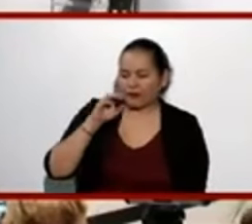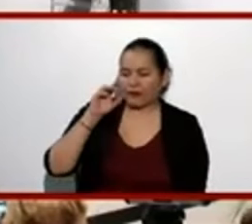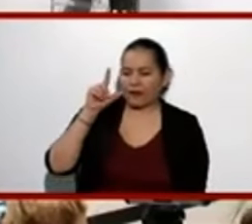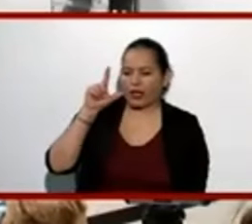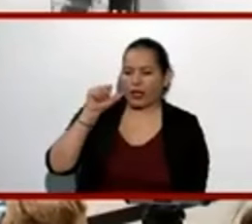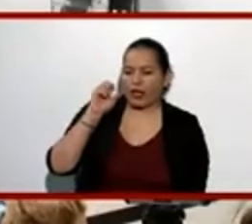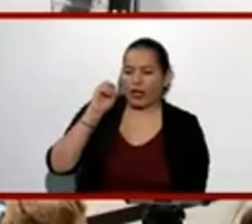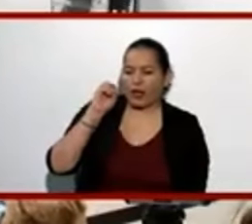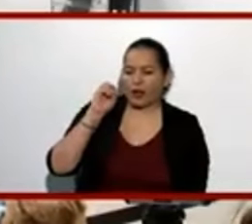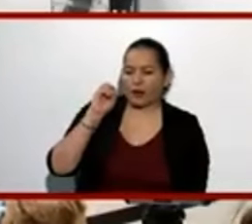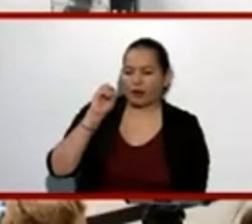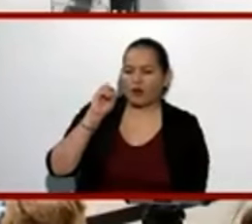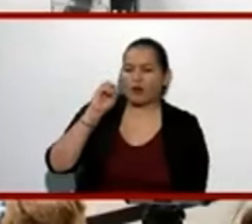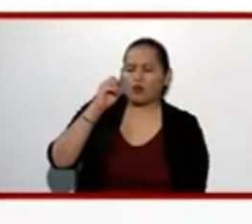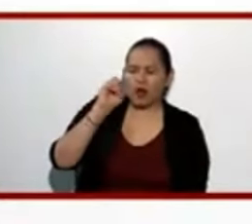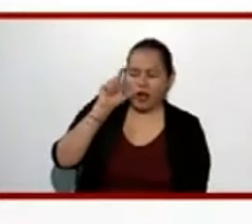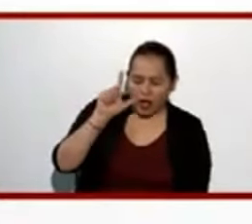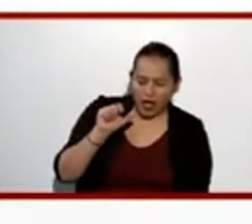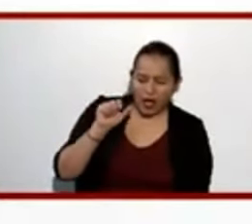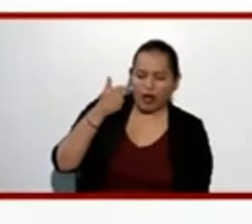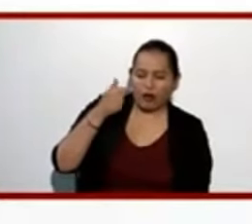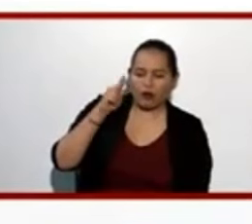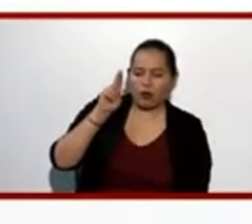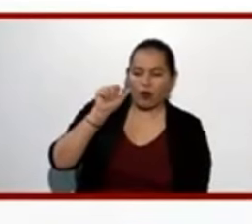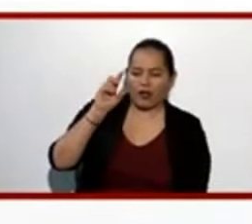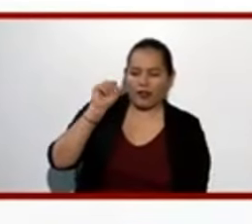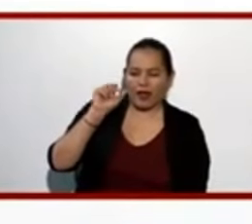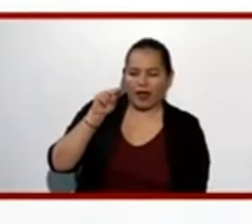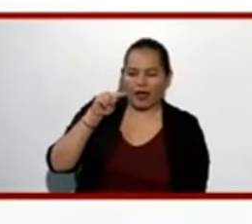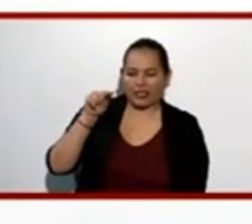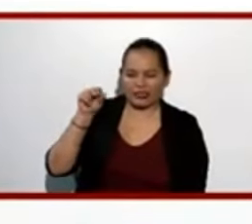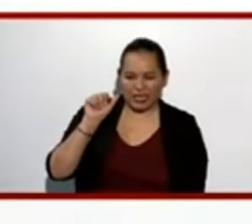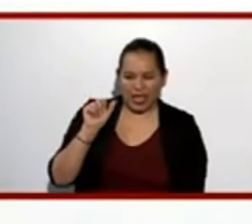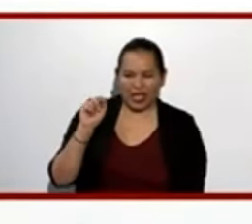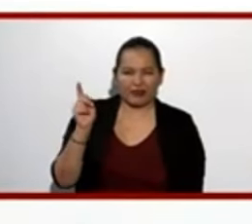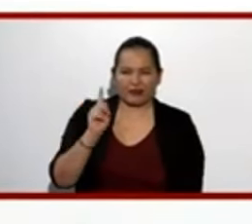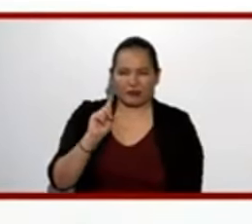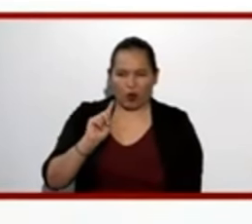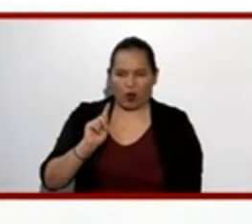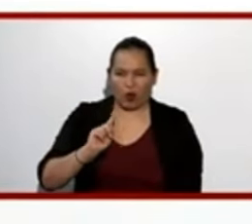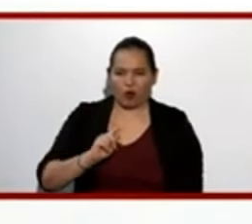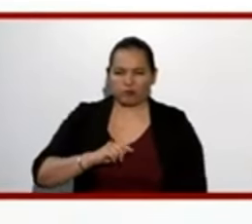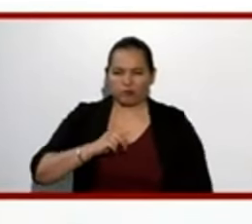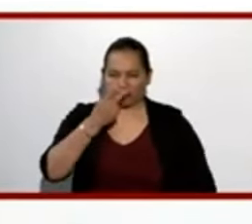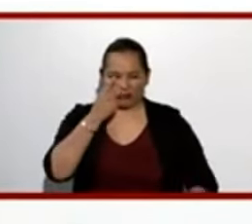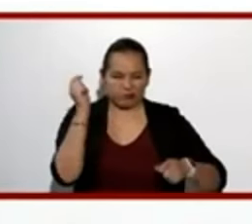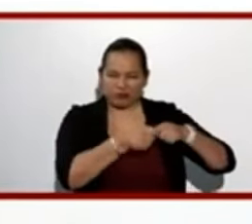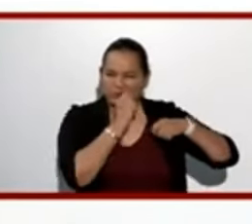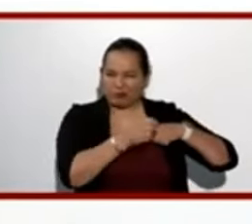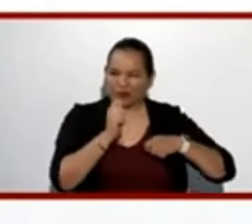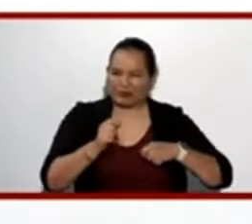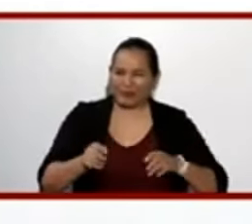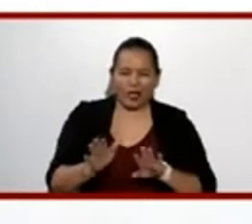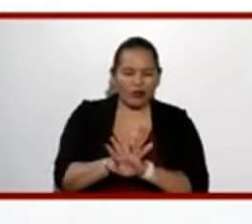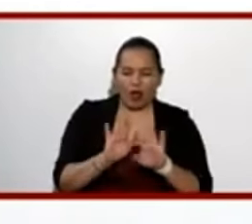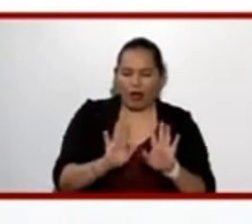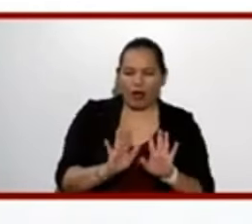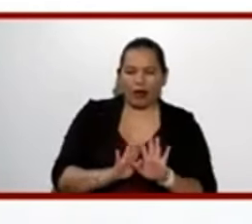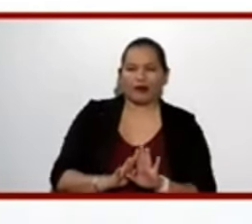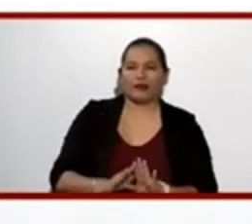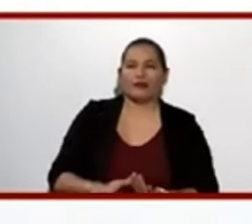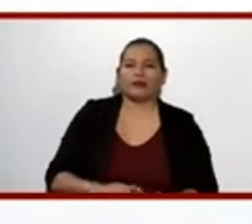guadaña. La guadaña. Vamos a sacar la guadaña y se las vamos a cortar a todos. No, no es